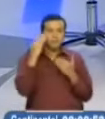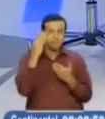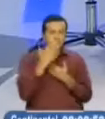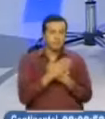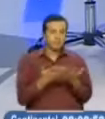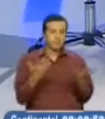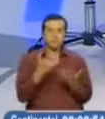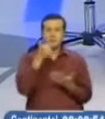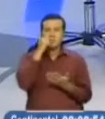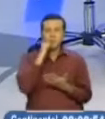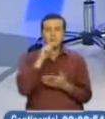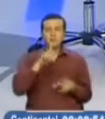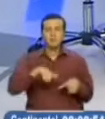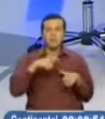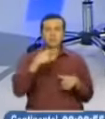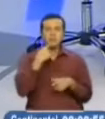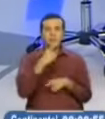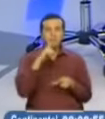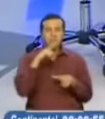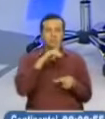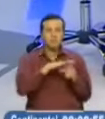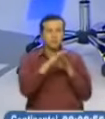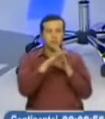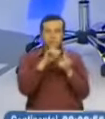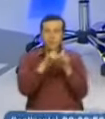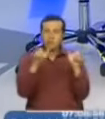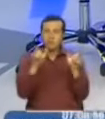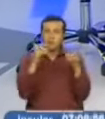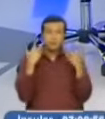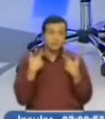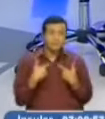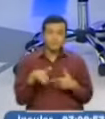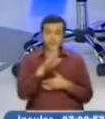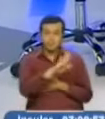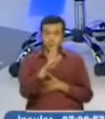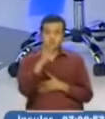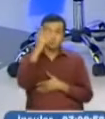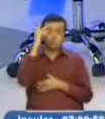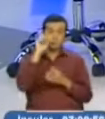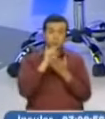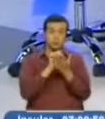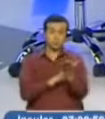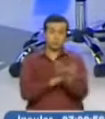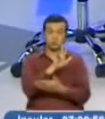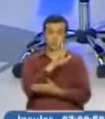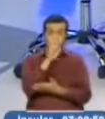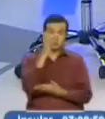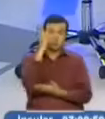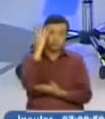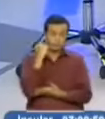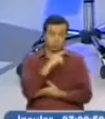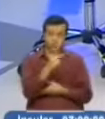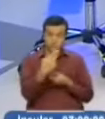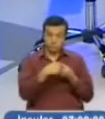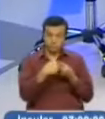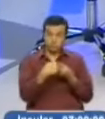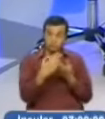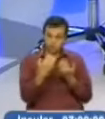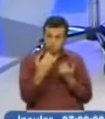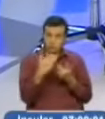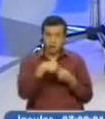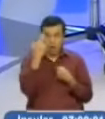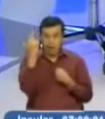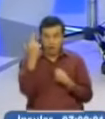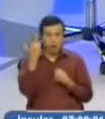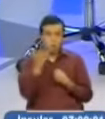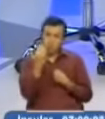políticas. Ayer Lenín Moreno invitaba a quienes estuvieron en un inicio en el proyecto político a que regresen. Eso va a